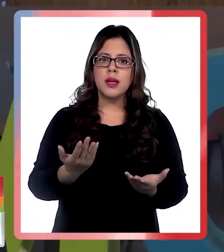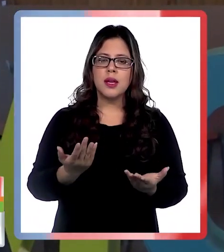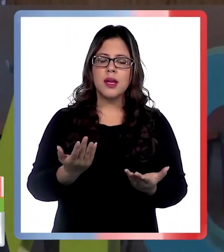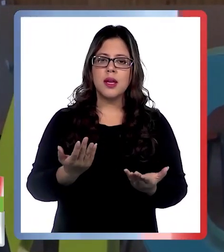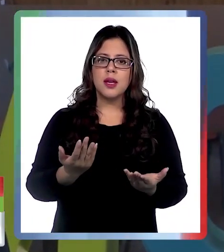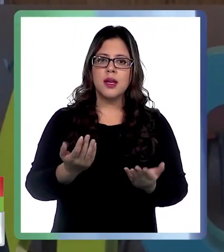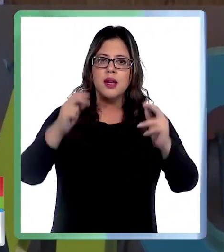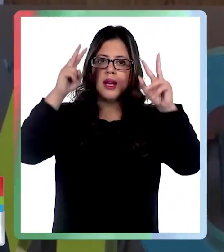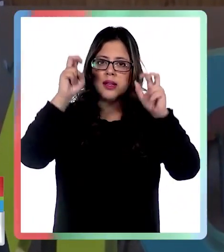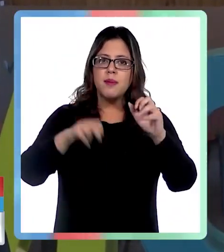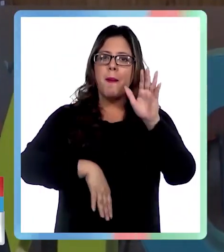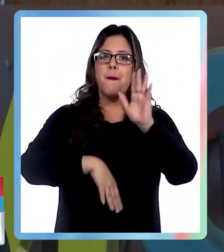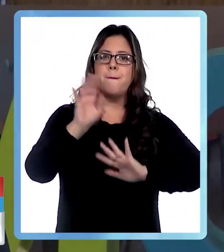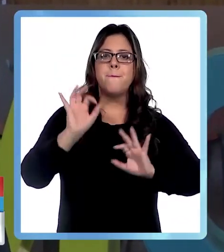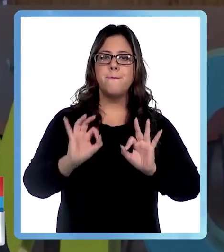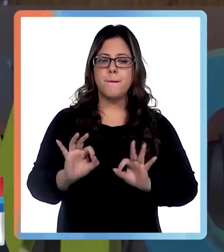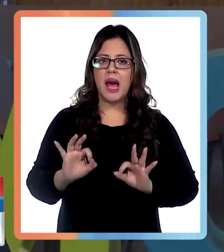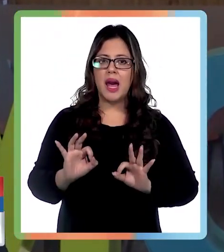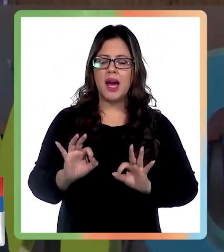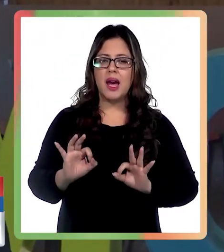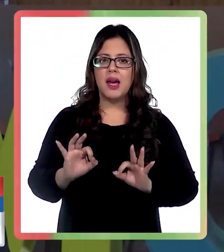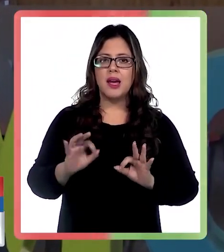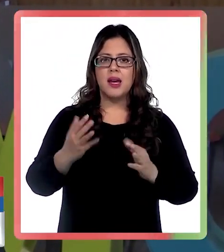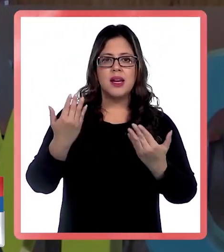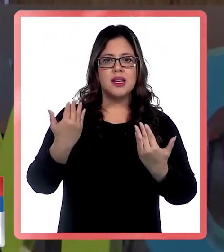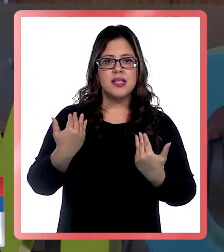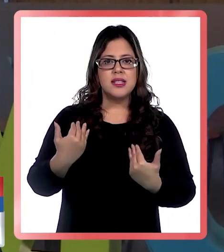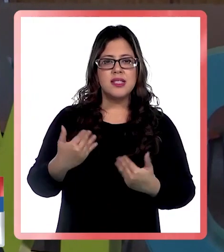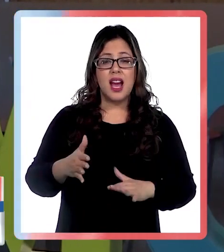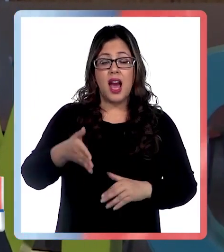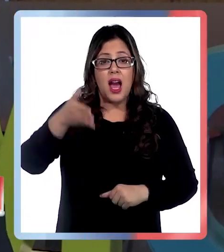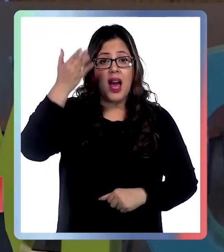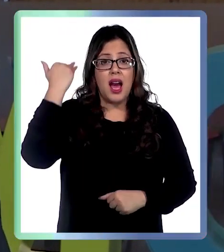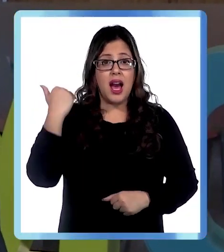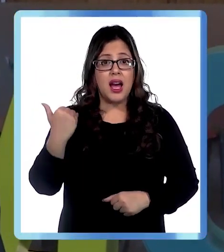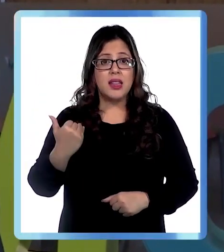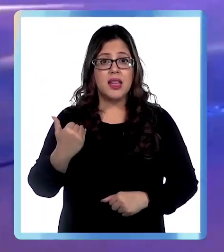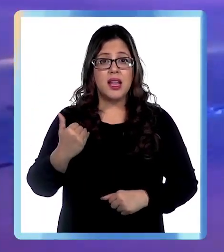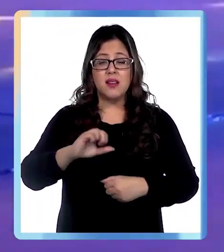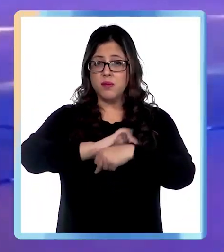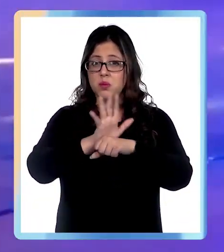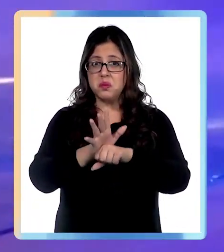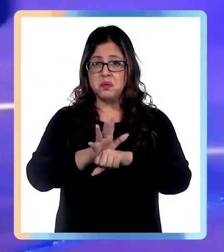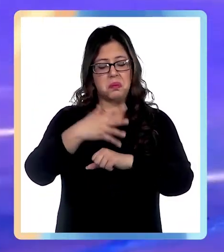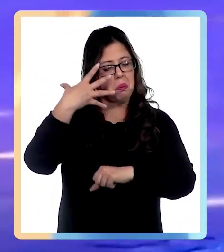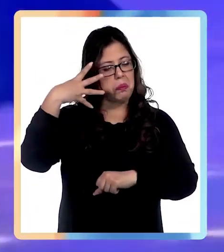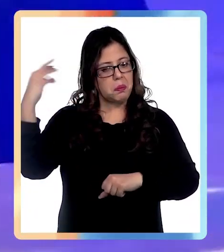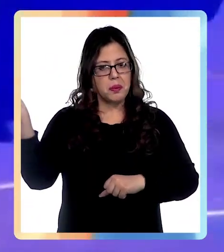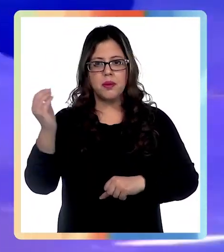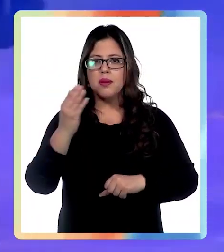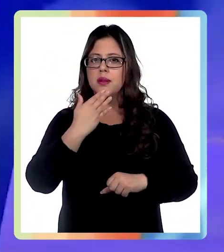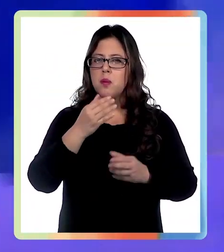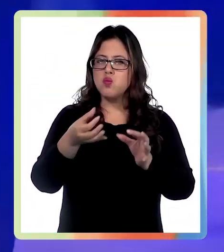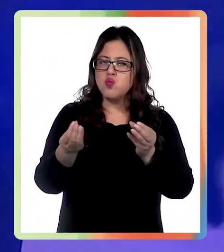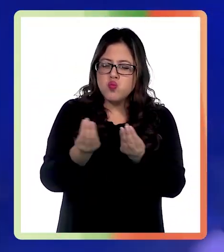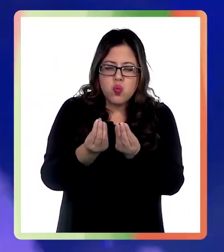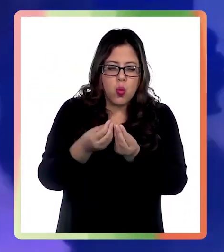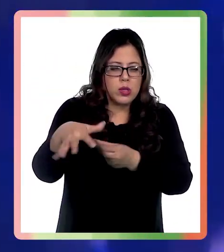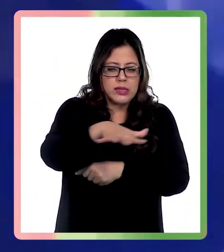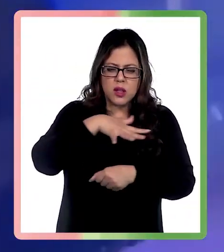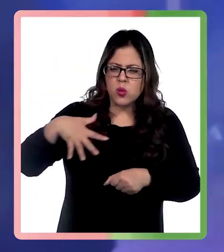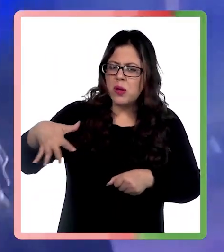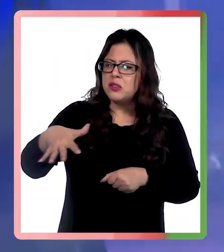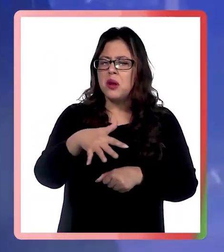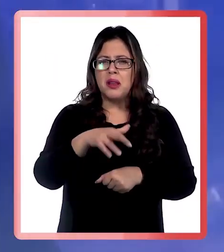aprendizaje hemos tenido este año un año ya en términos de mayor normalidad ya quedado atrás años anteriores donde tuvimos